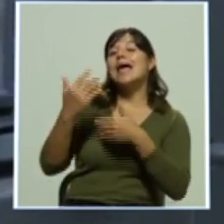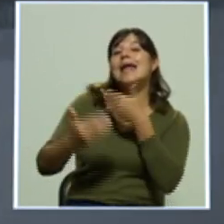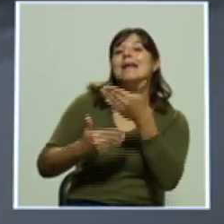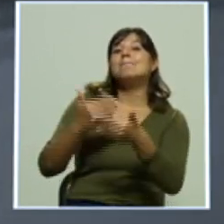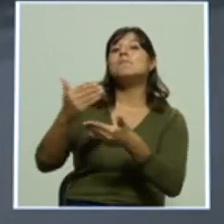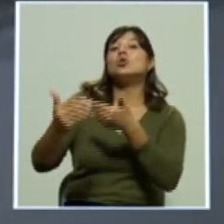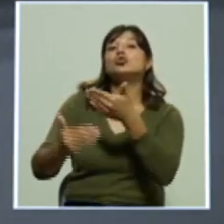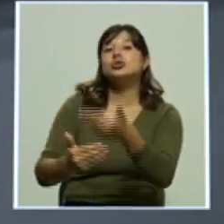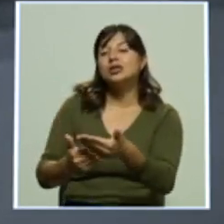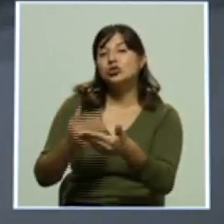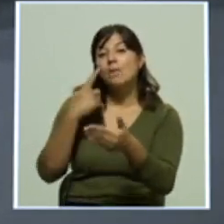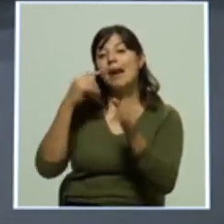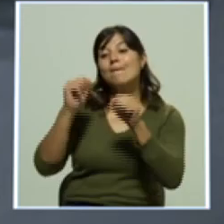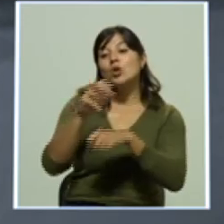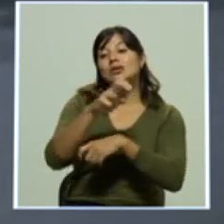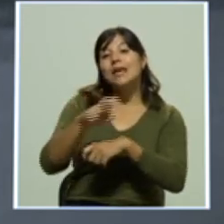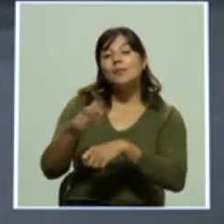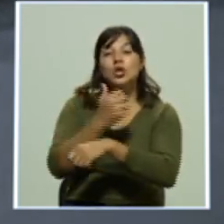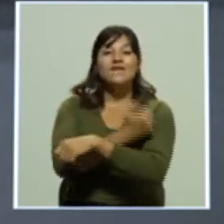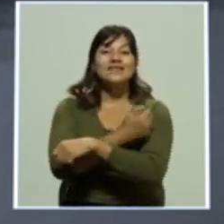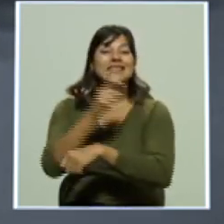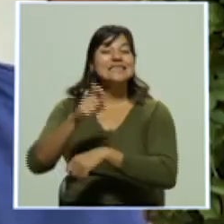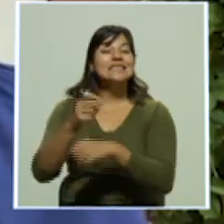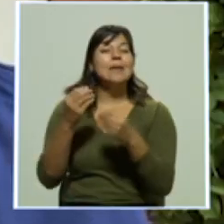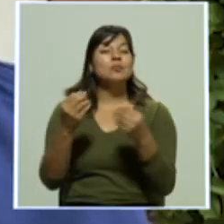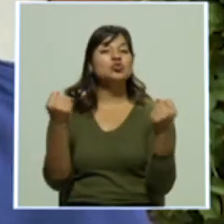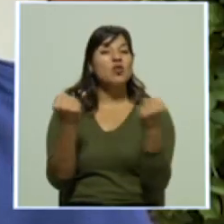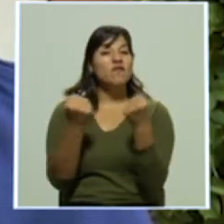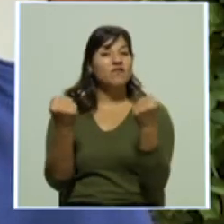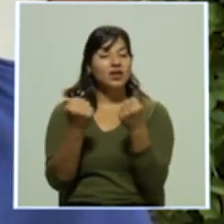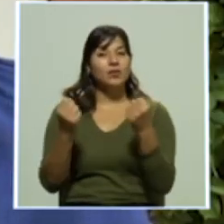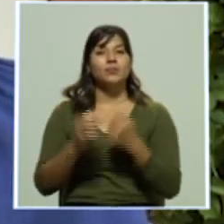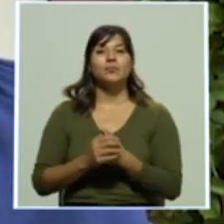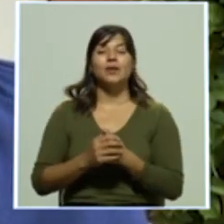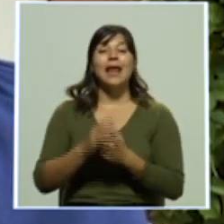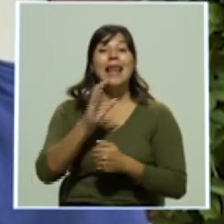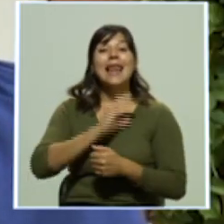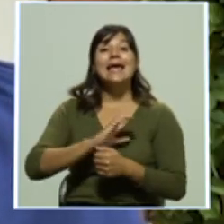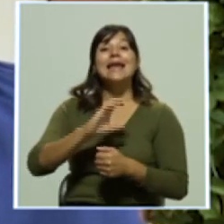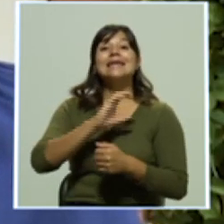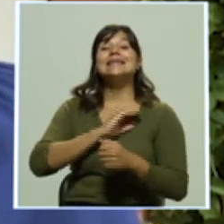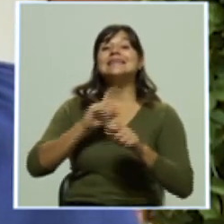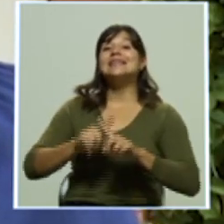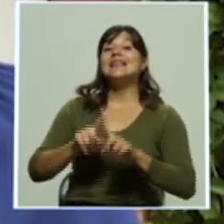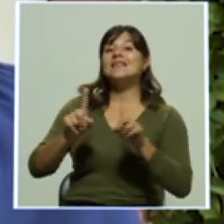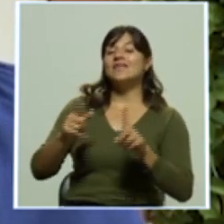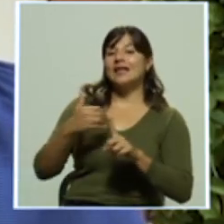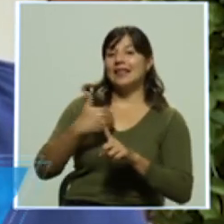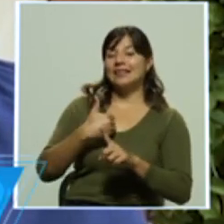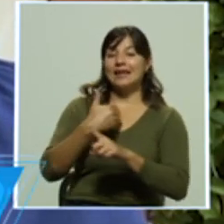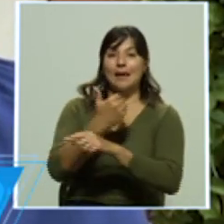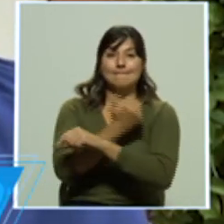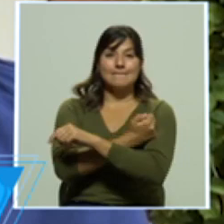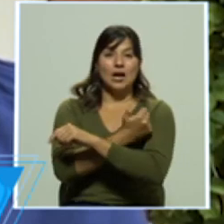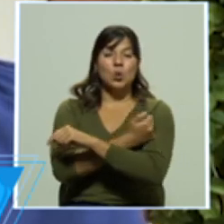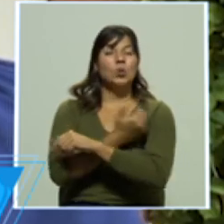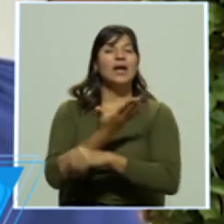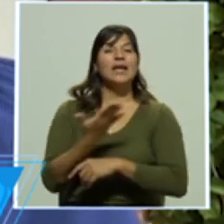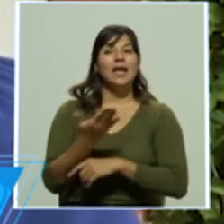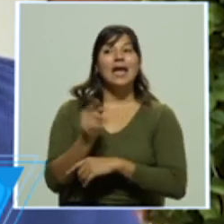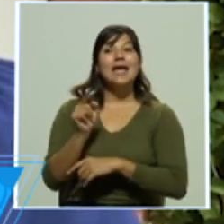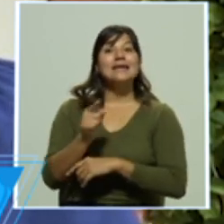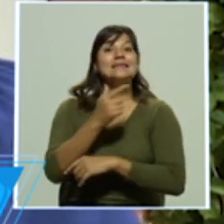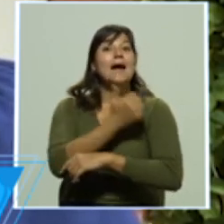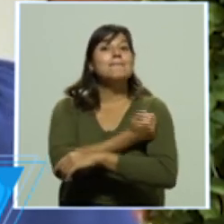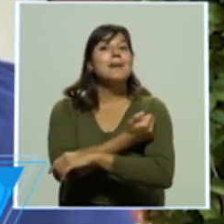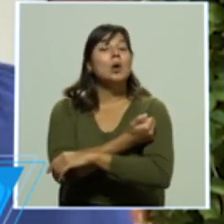que necesitaría esta vacuna es muy estricto. Una de las particularidades de esta vacuna en especial es que es una vacuna que se